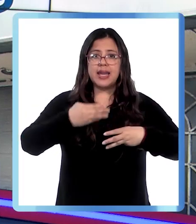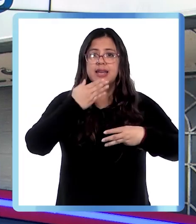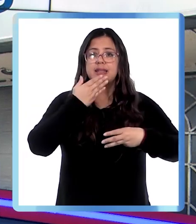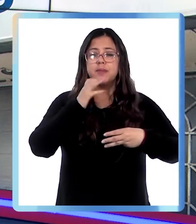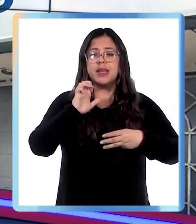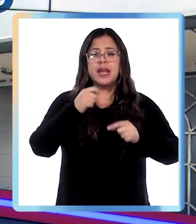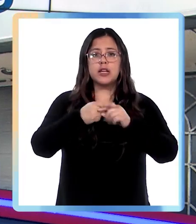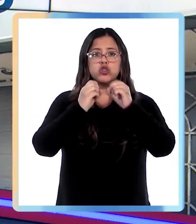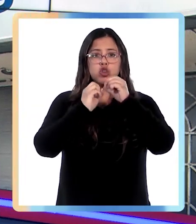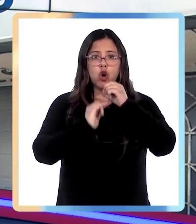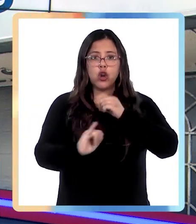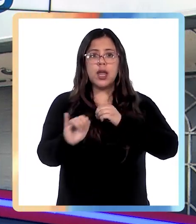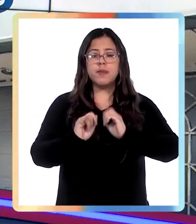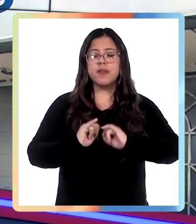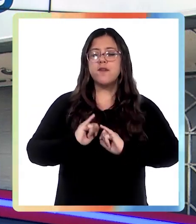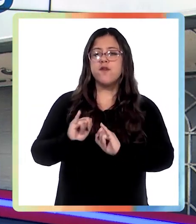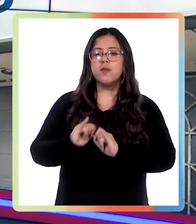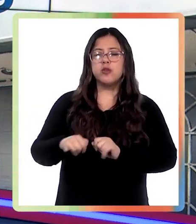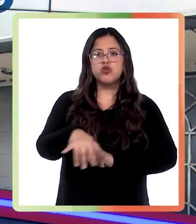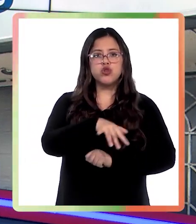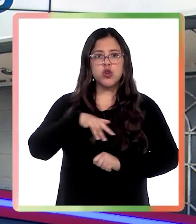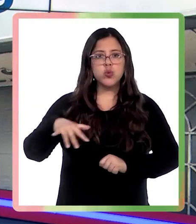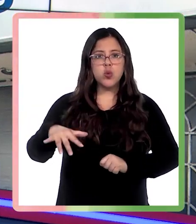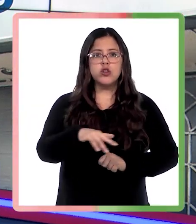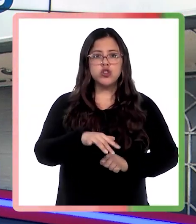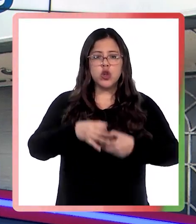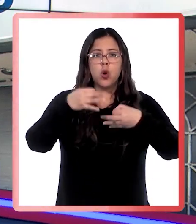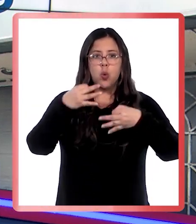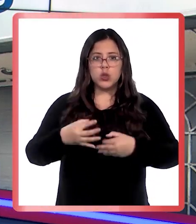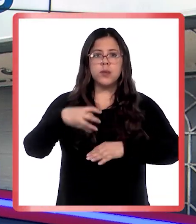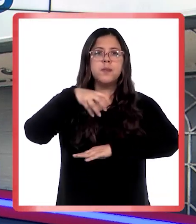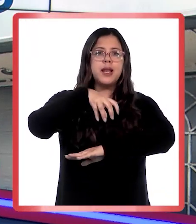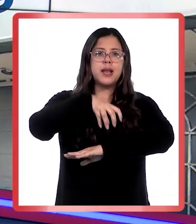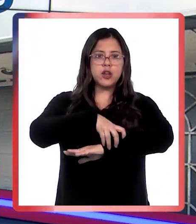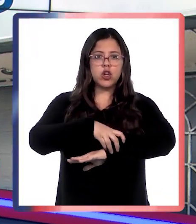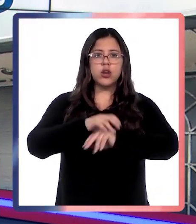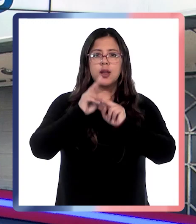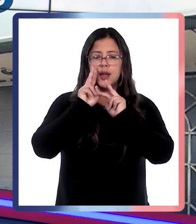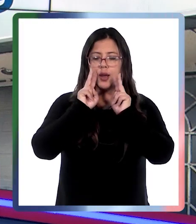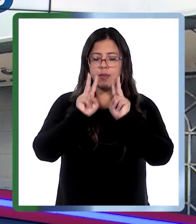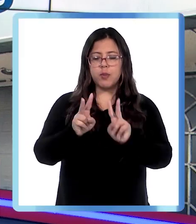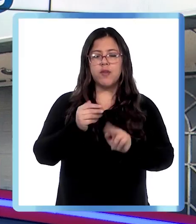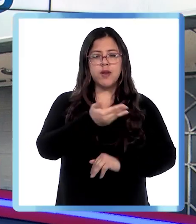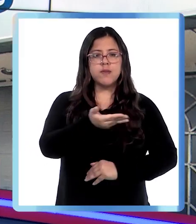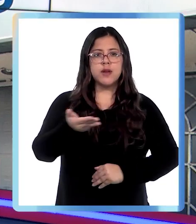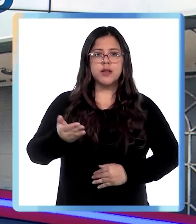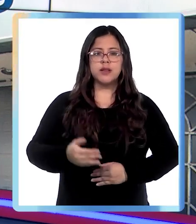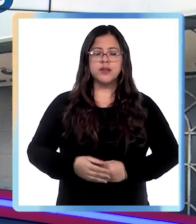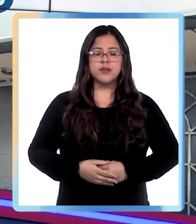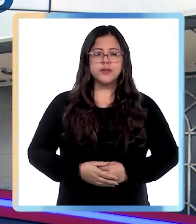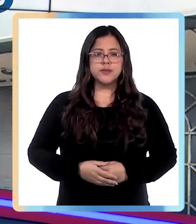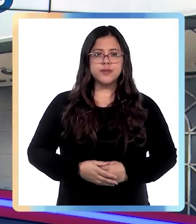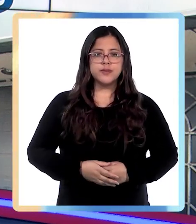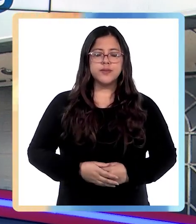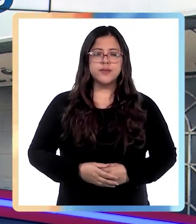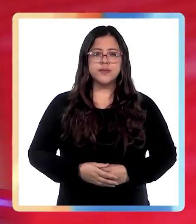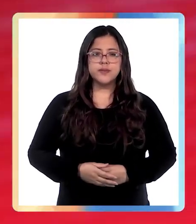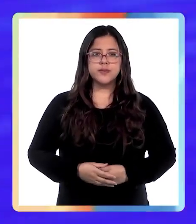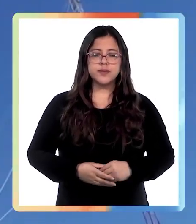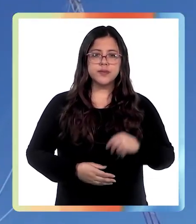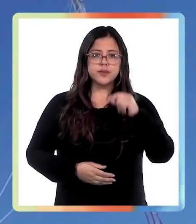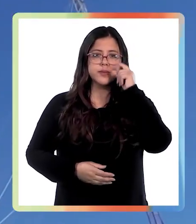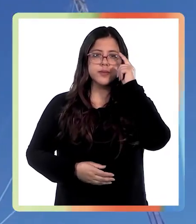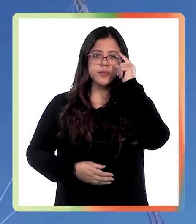en conjunto con senapred ofreció un nuevo reporte sobre la situación crítica que enfrenta la región lo revisamos en la nota de itv